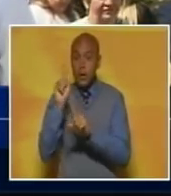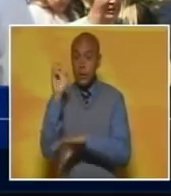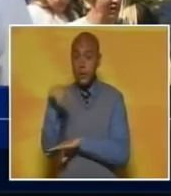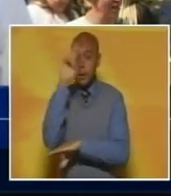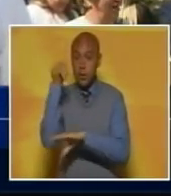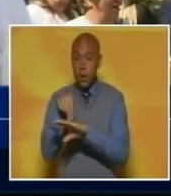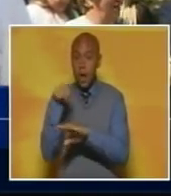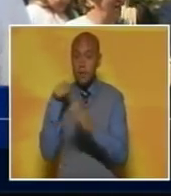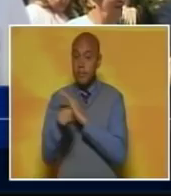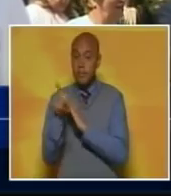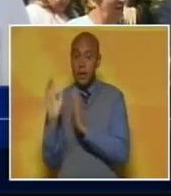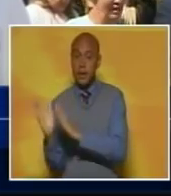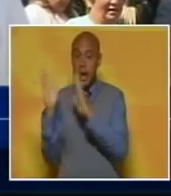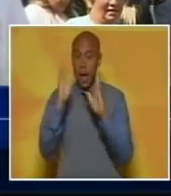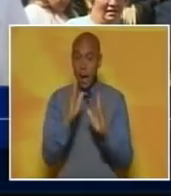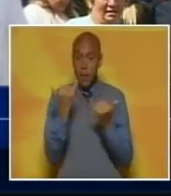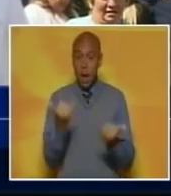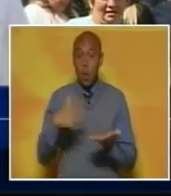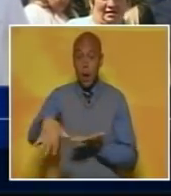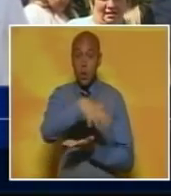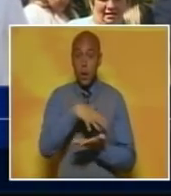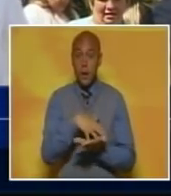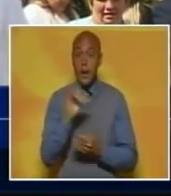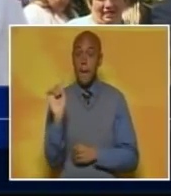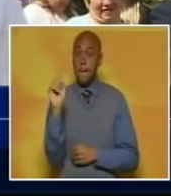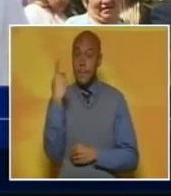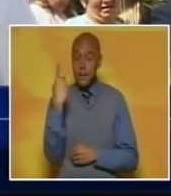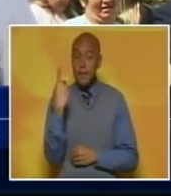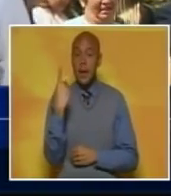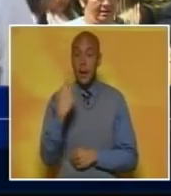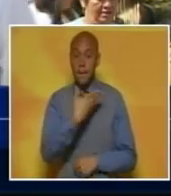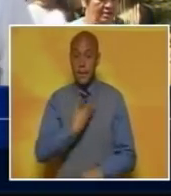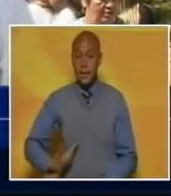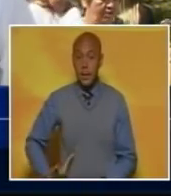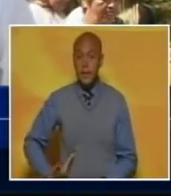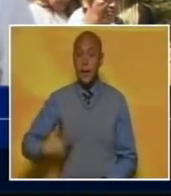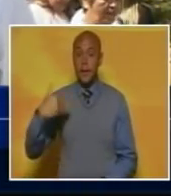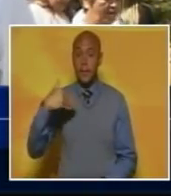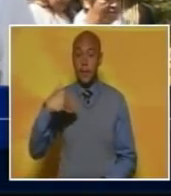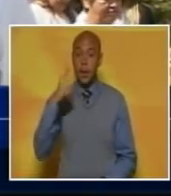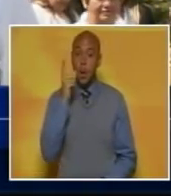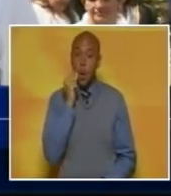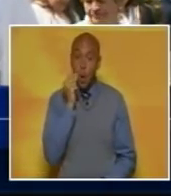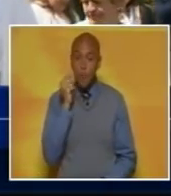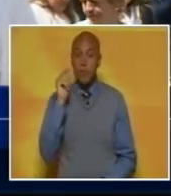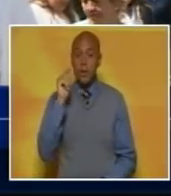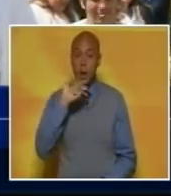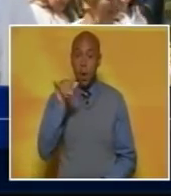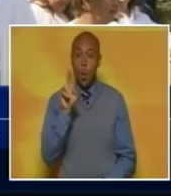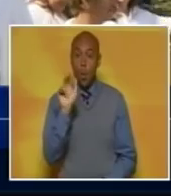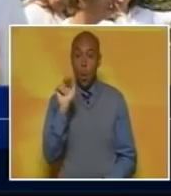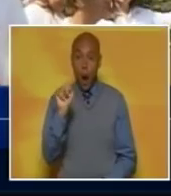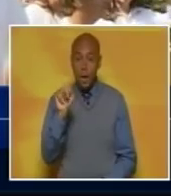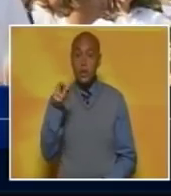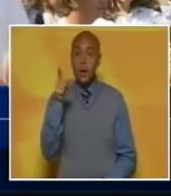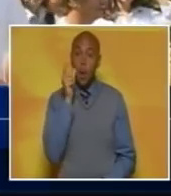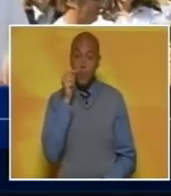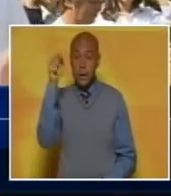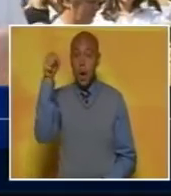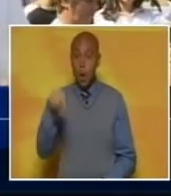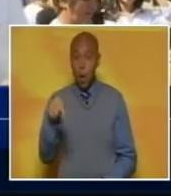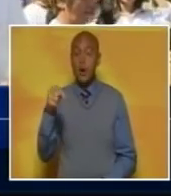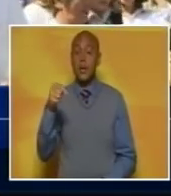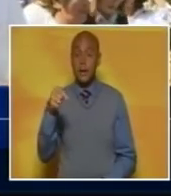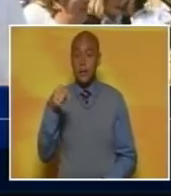Palacio Federal Legislativo. El primer presidente del Parlamento, Juan Pablo Guanipa, quien hoy